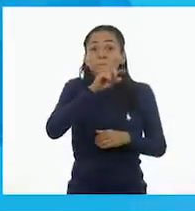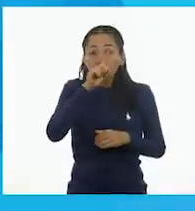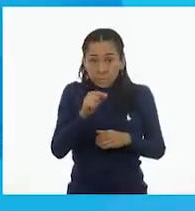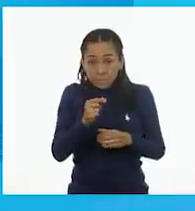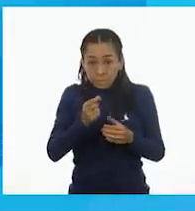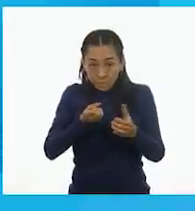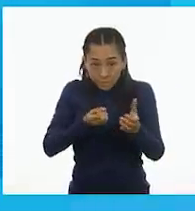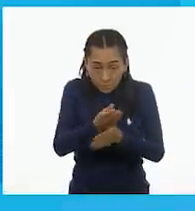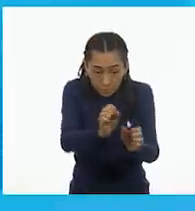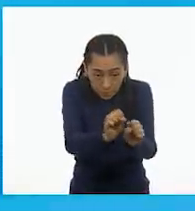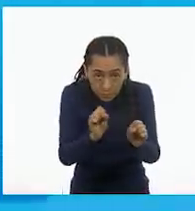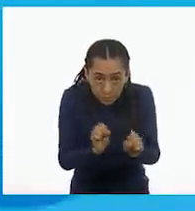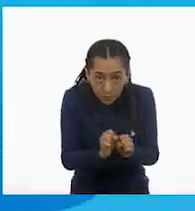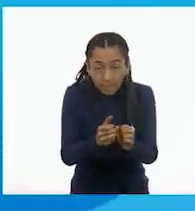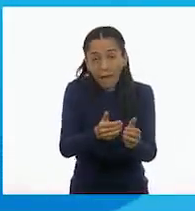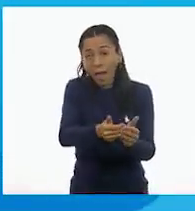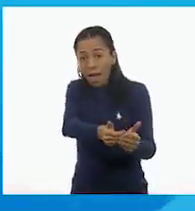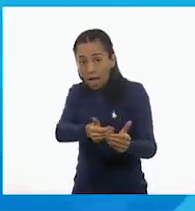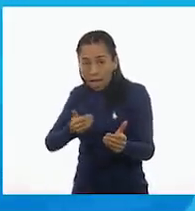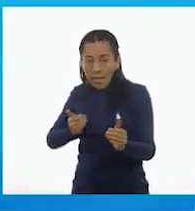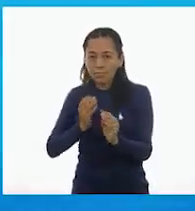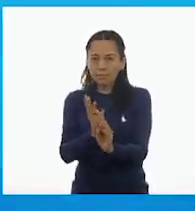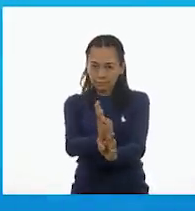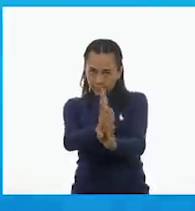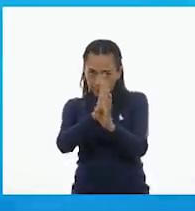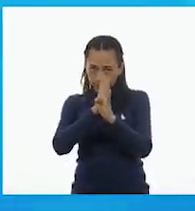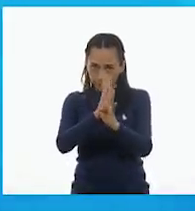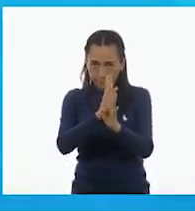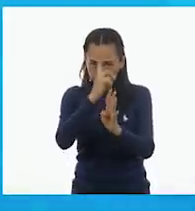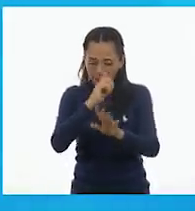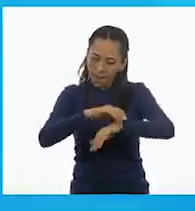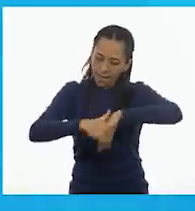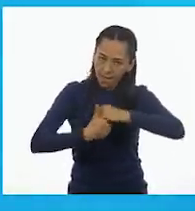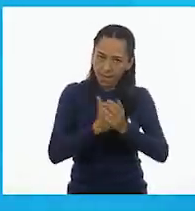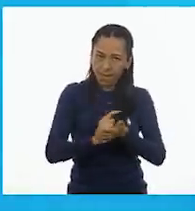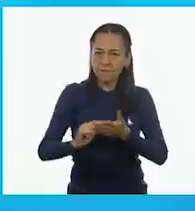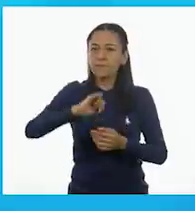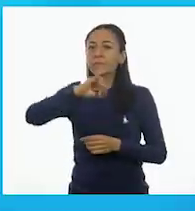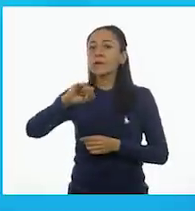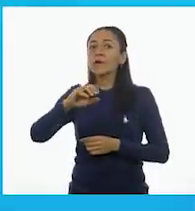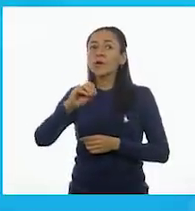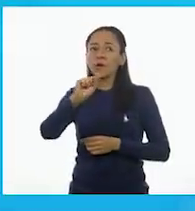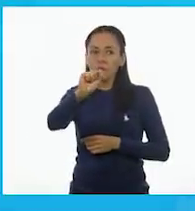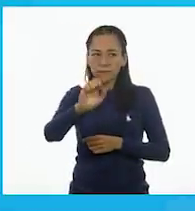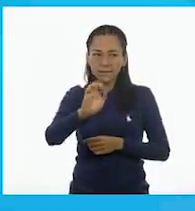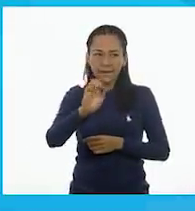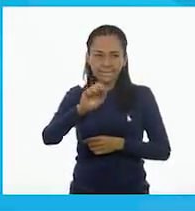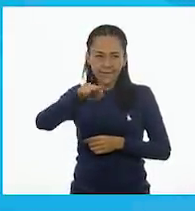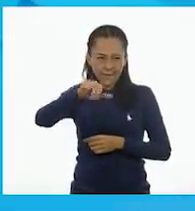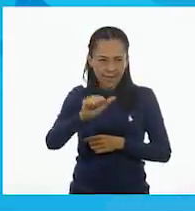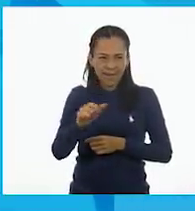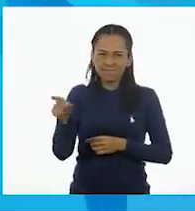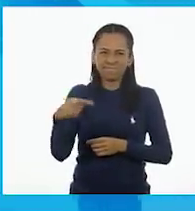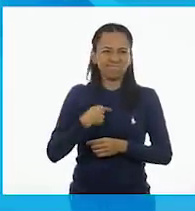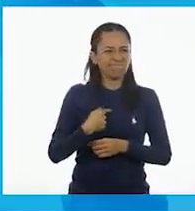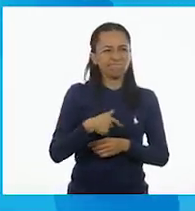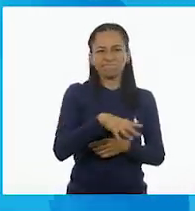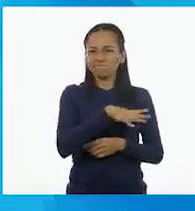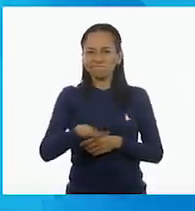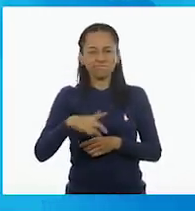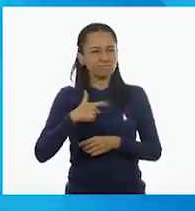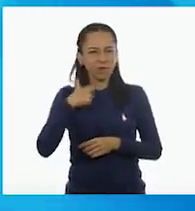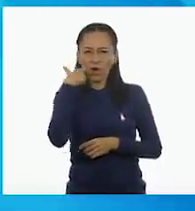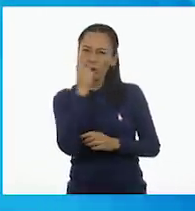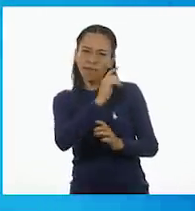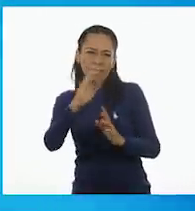formaran para lavarse las manos, pero Josefina decidió no formarse, por lo que se metió en la parte delante